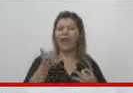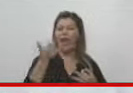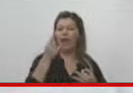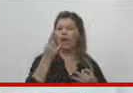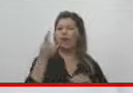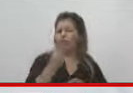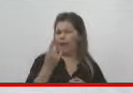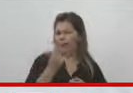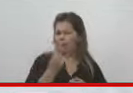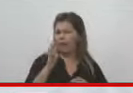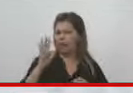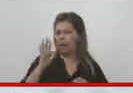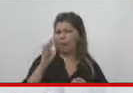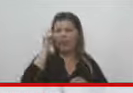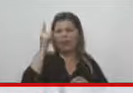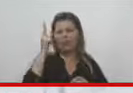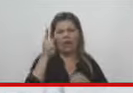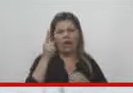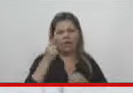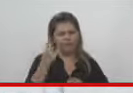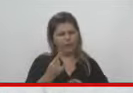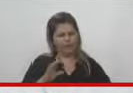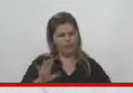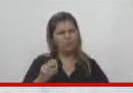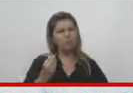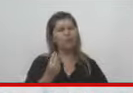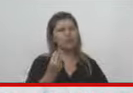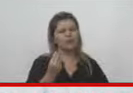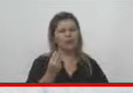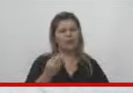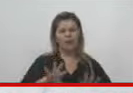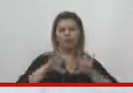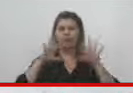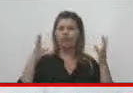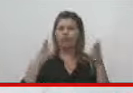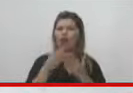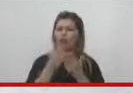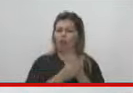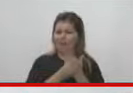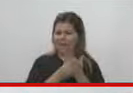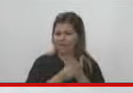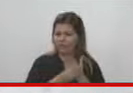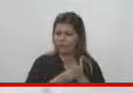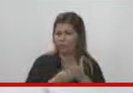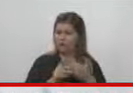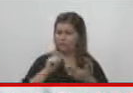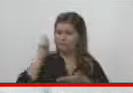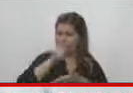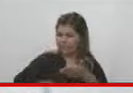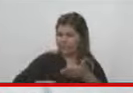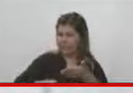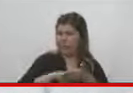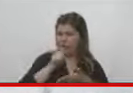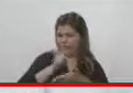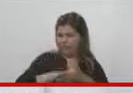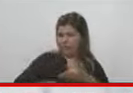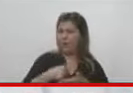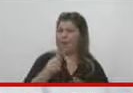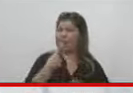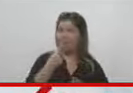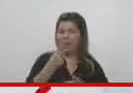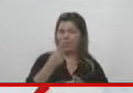falsedad ideológica porque todos los ministros refrendaron con firma digital y dice